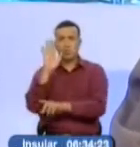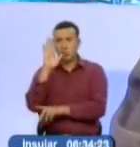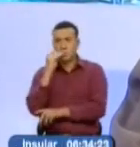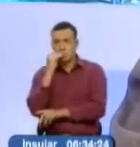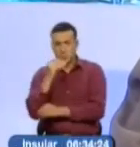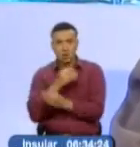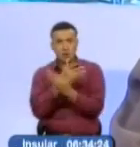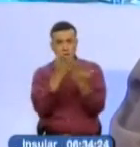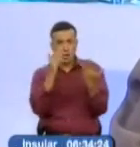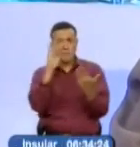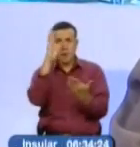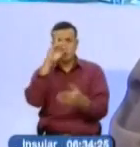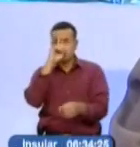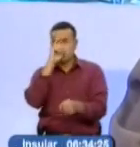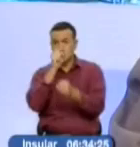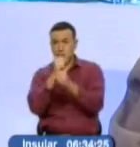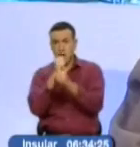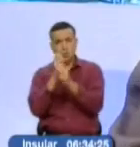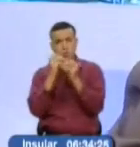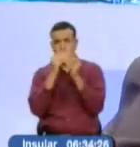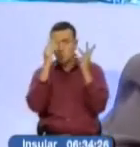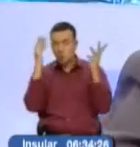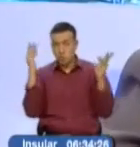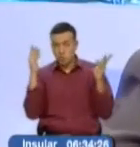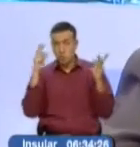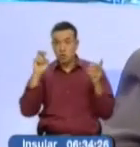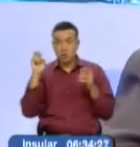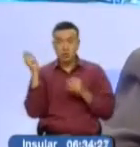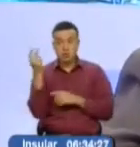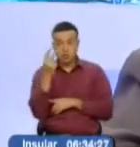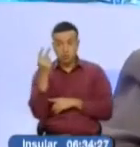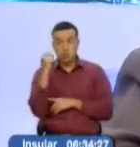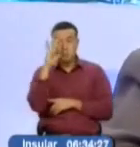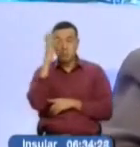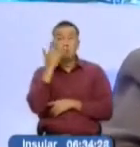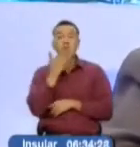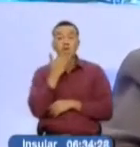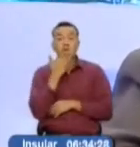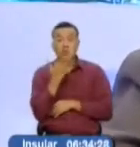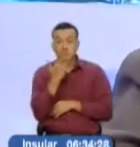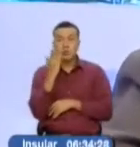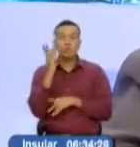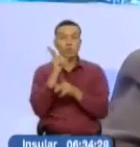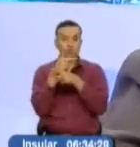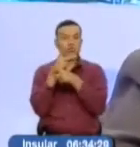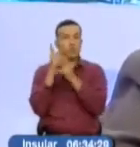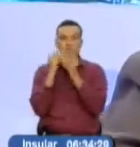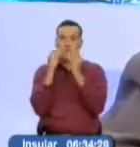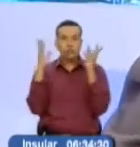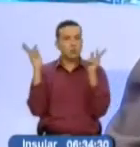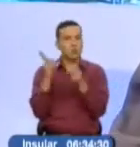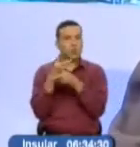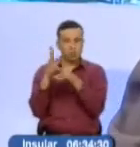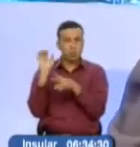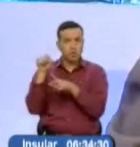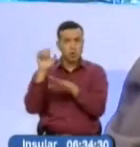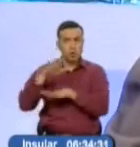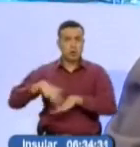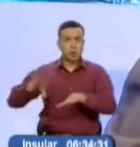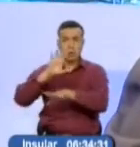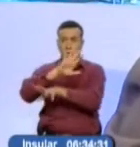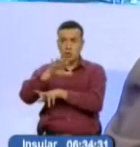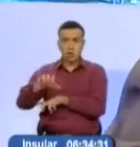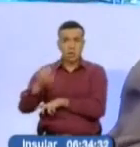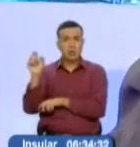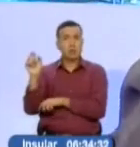comida da mucho empleo en efecto y en segundo lugar puede crear una serie de cadenas productivas que no son muy